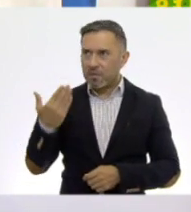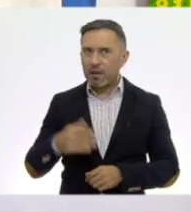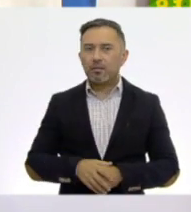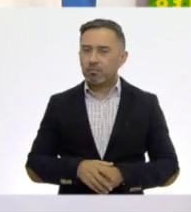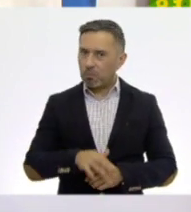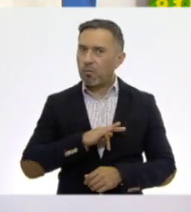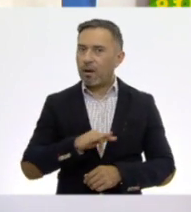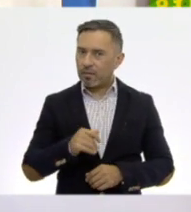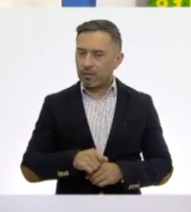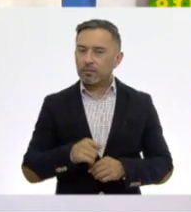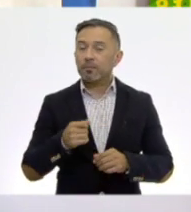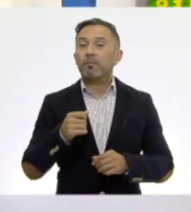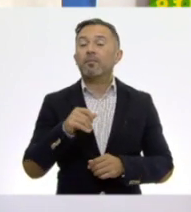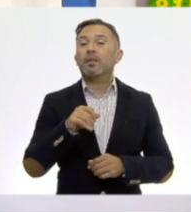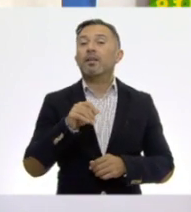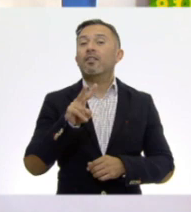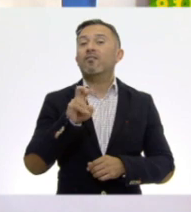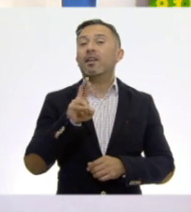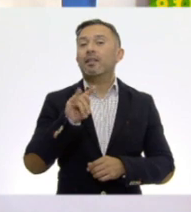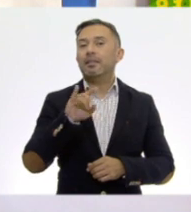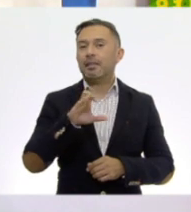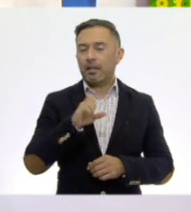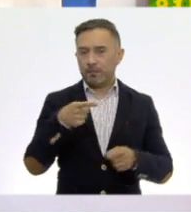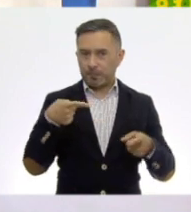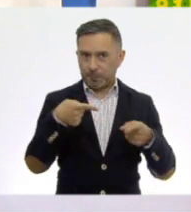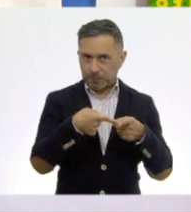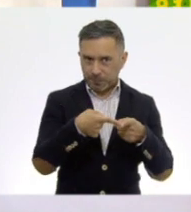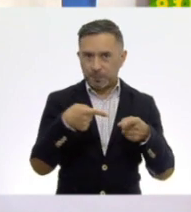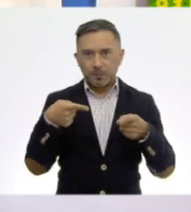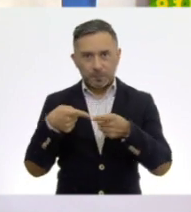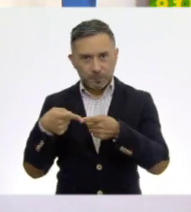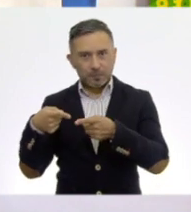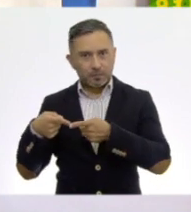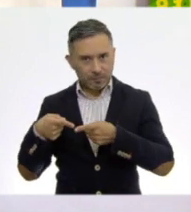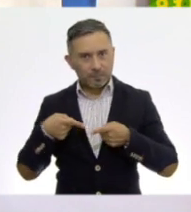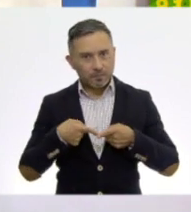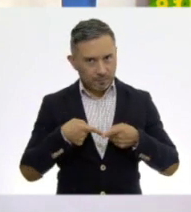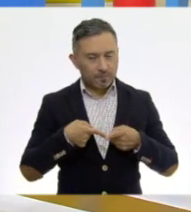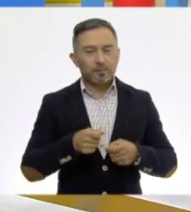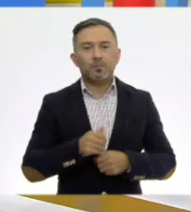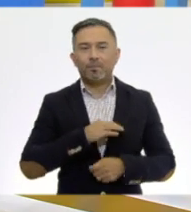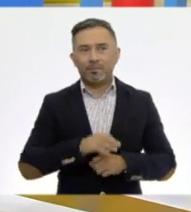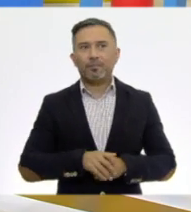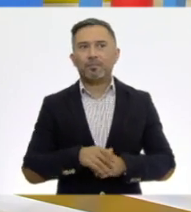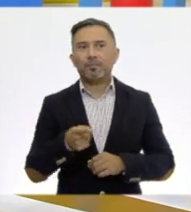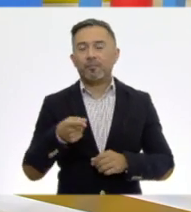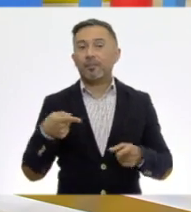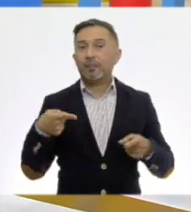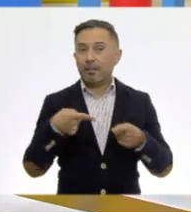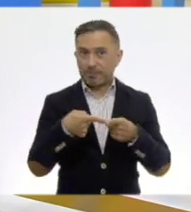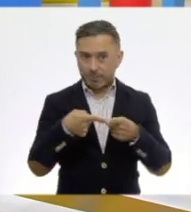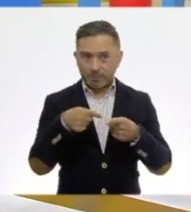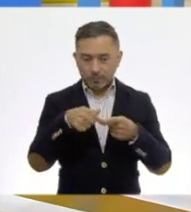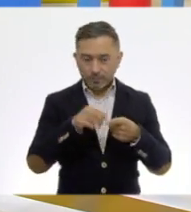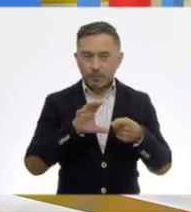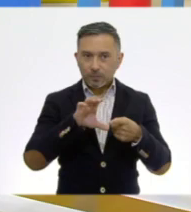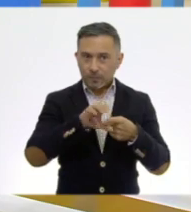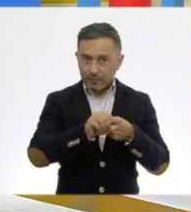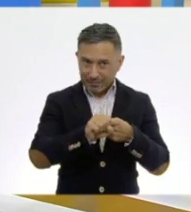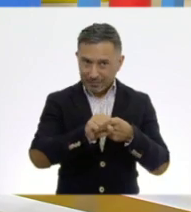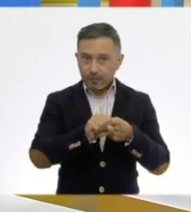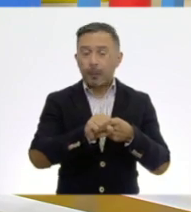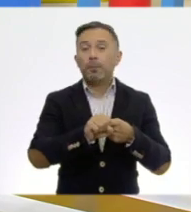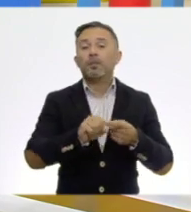primero los vértices o formando los vértices con cada una de las aristas para después entrelazarlos o